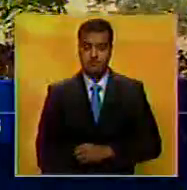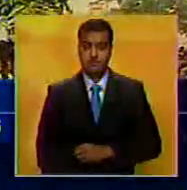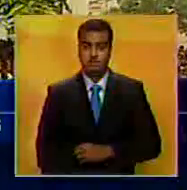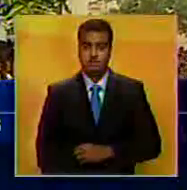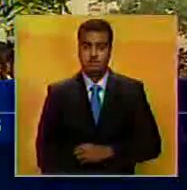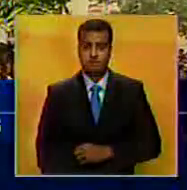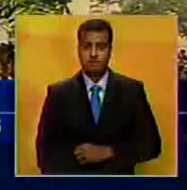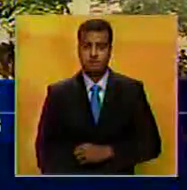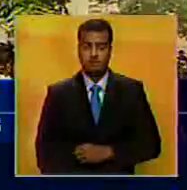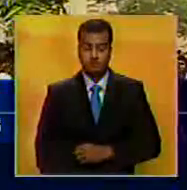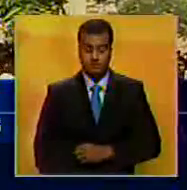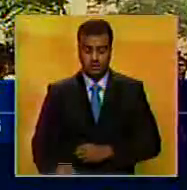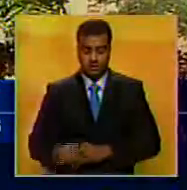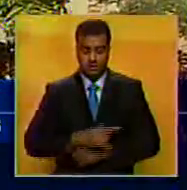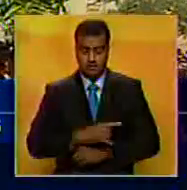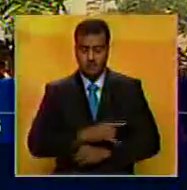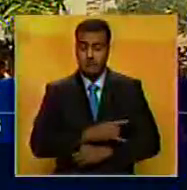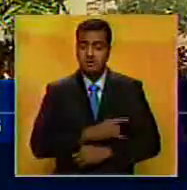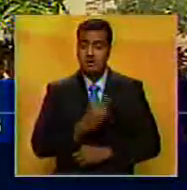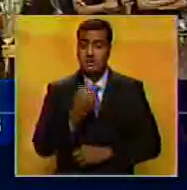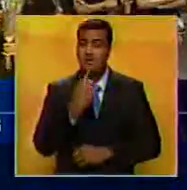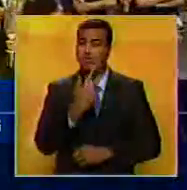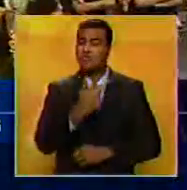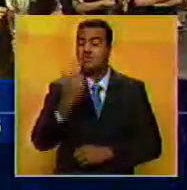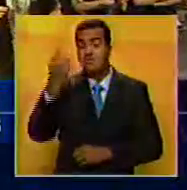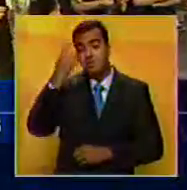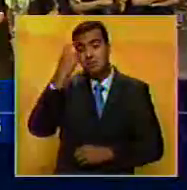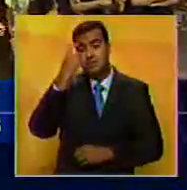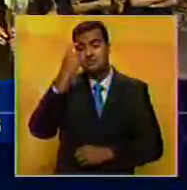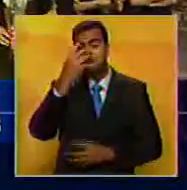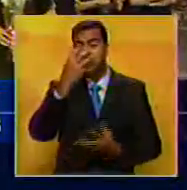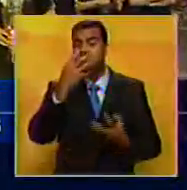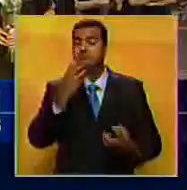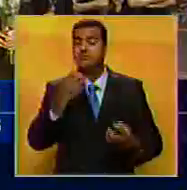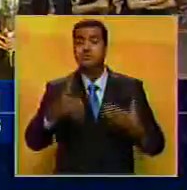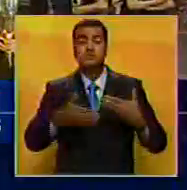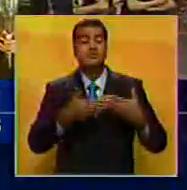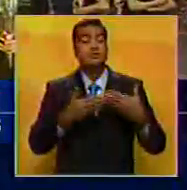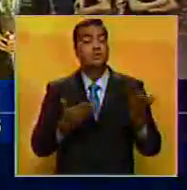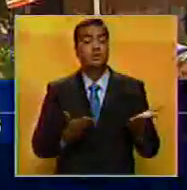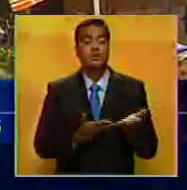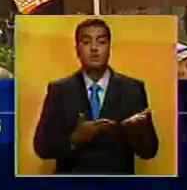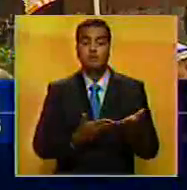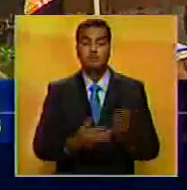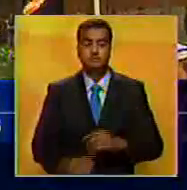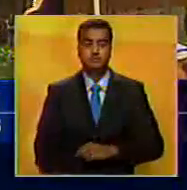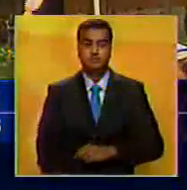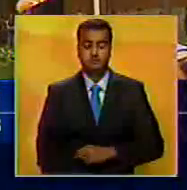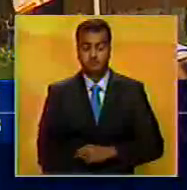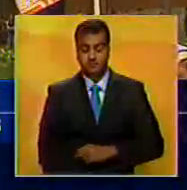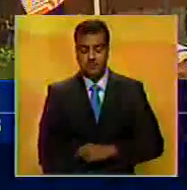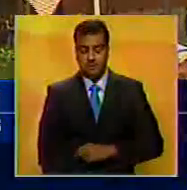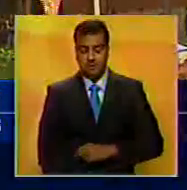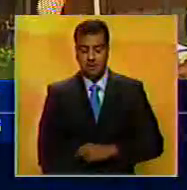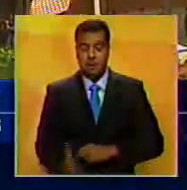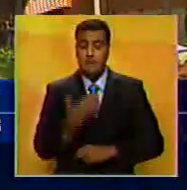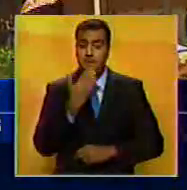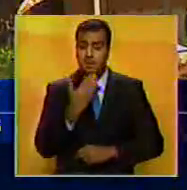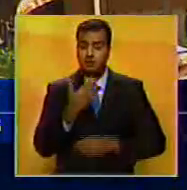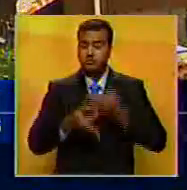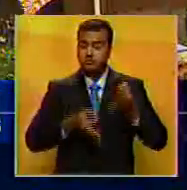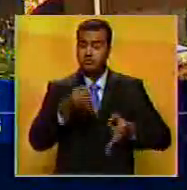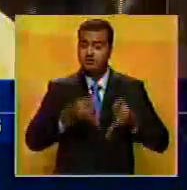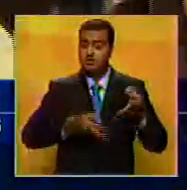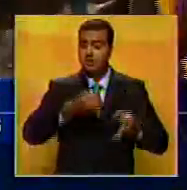La Universidad Metropolitana decretó 3 días de duelo y suspensión de clases. Compañeros pidieron justicia para Juan